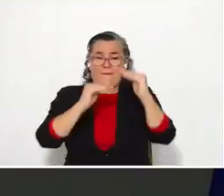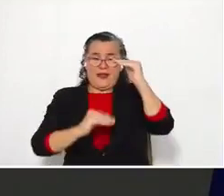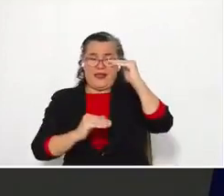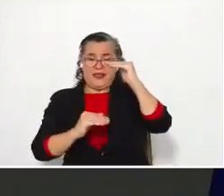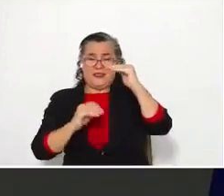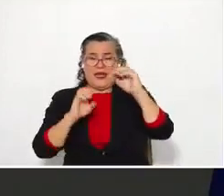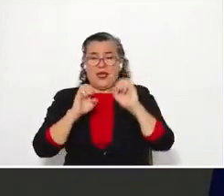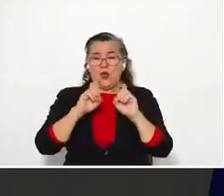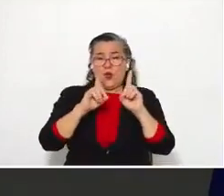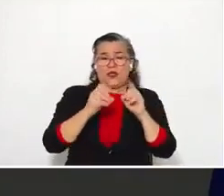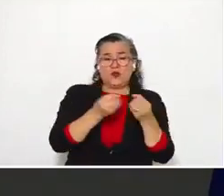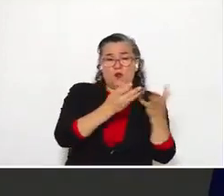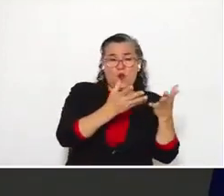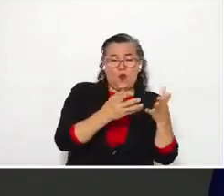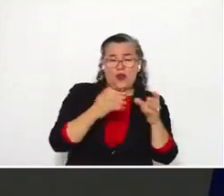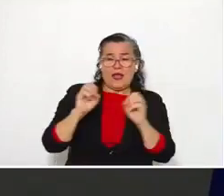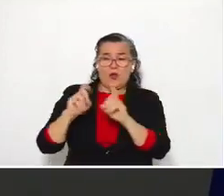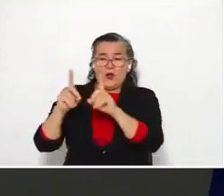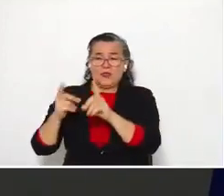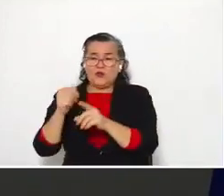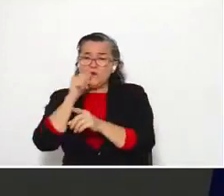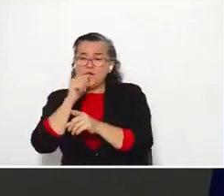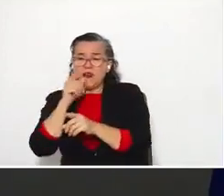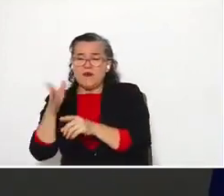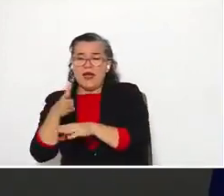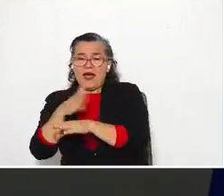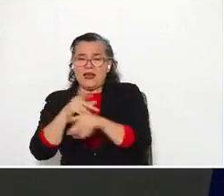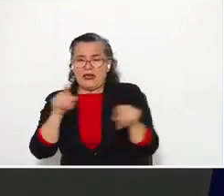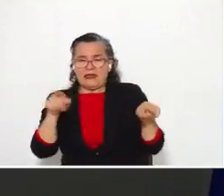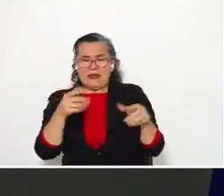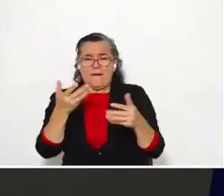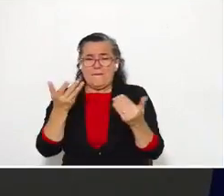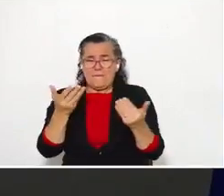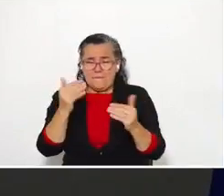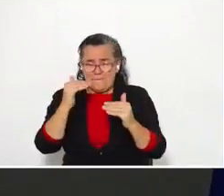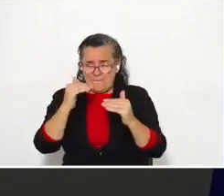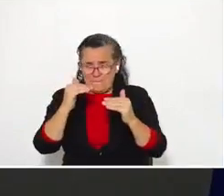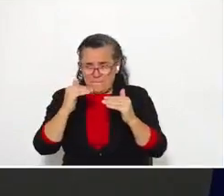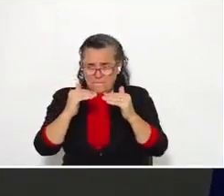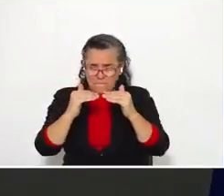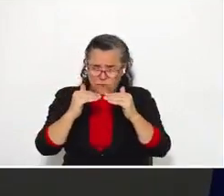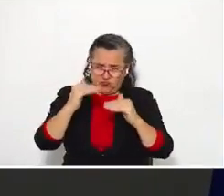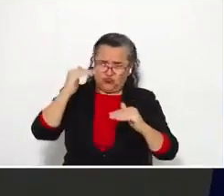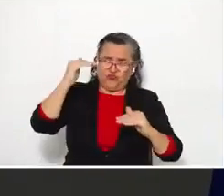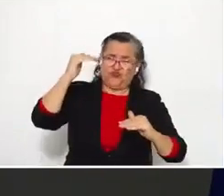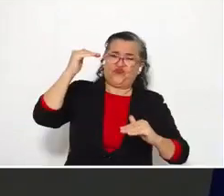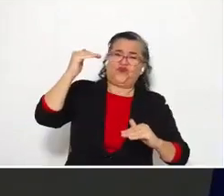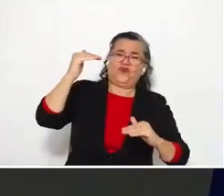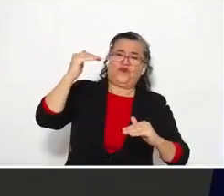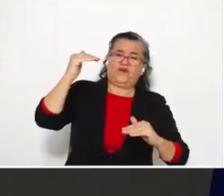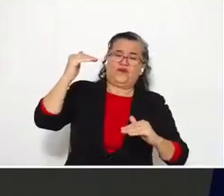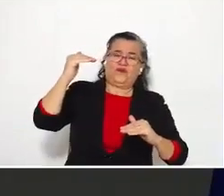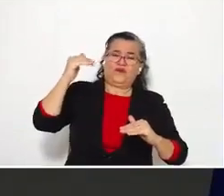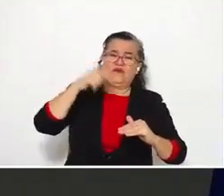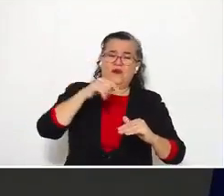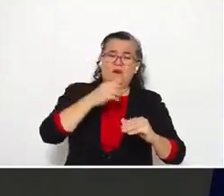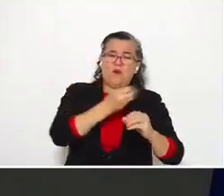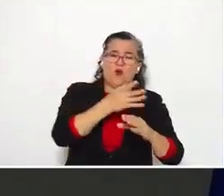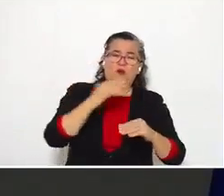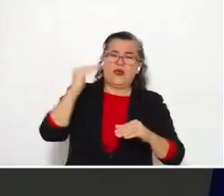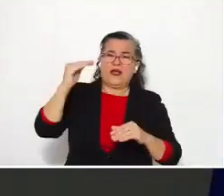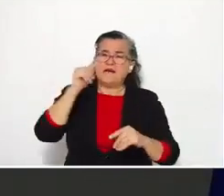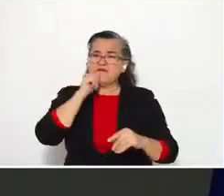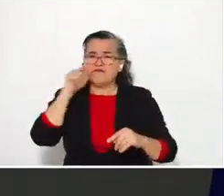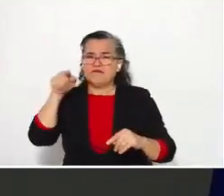educación pública y educación privada preuniversitaria día a día se ensancha. ¿Cómo enfrentar los